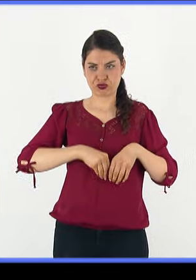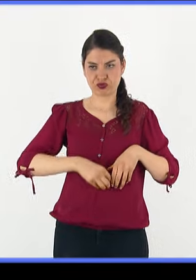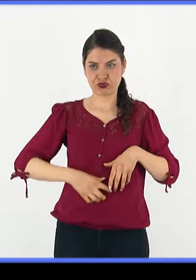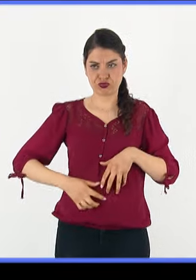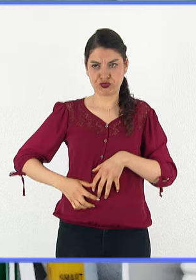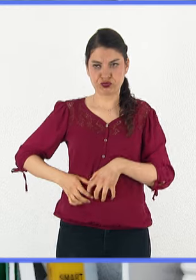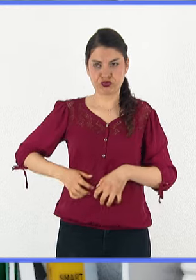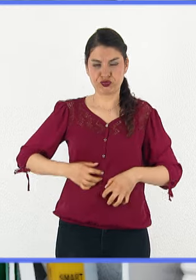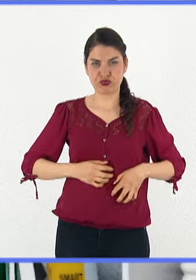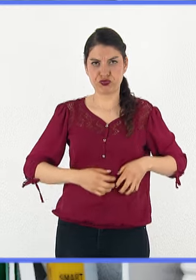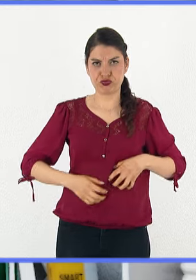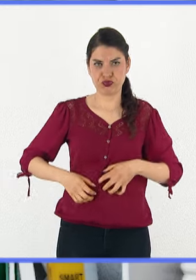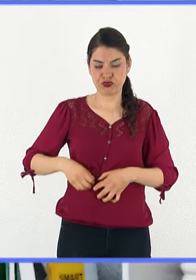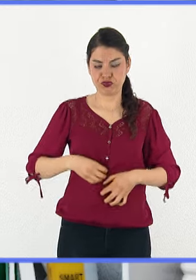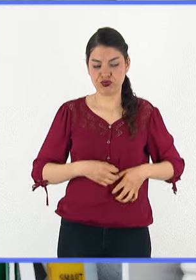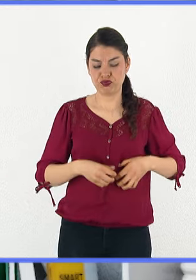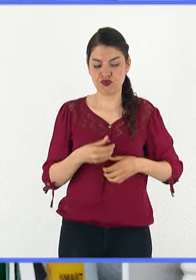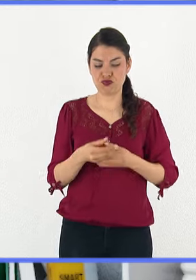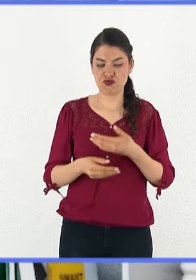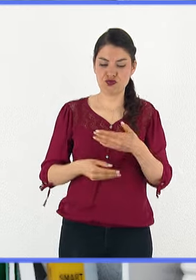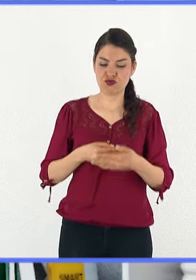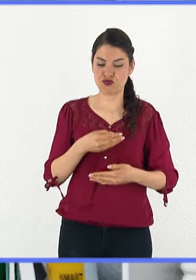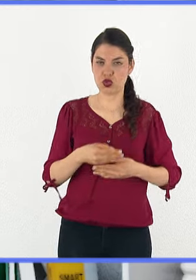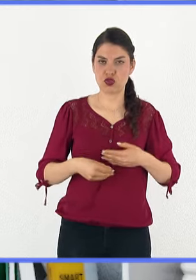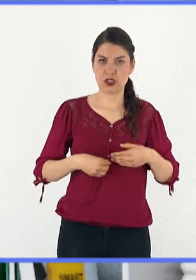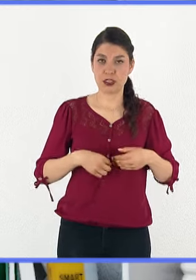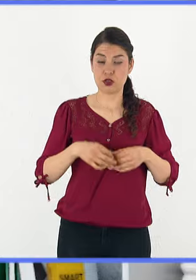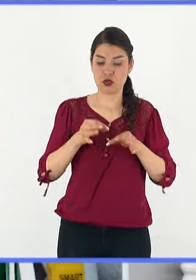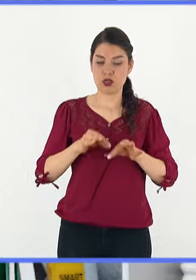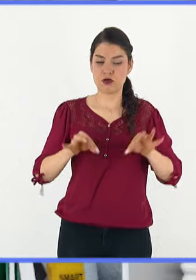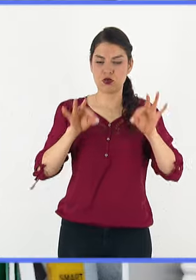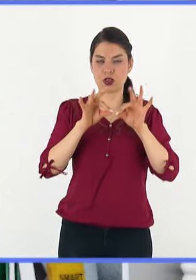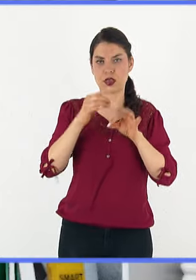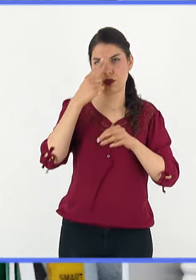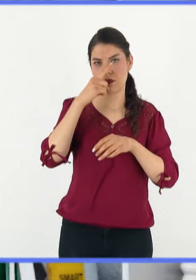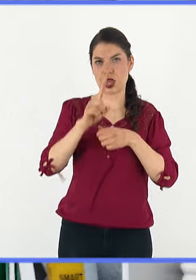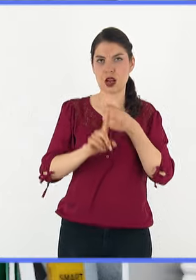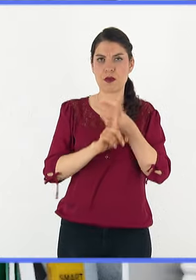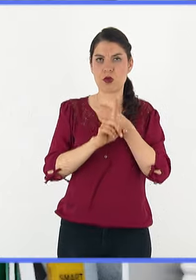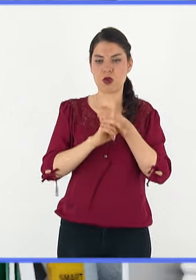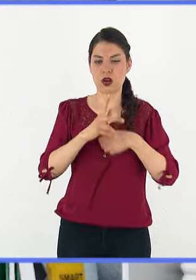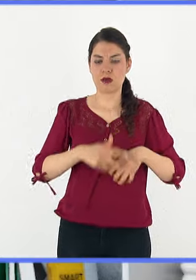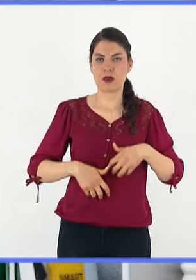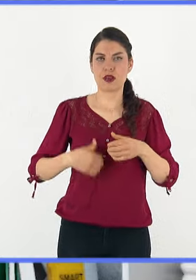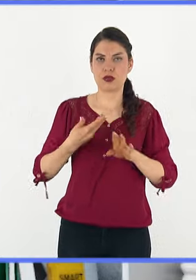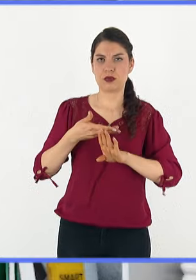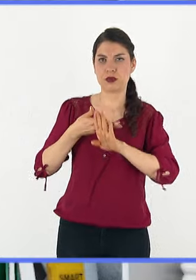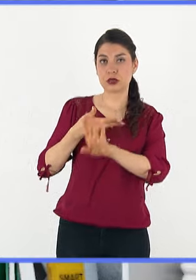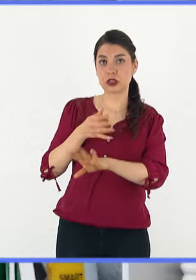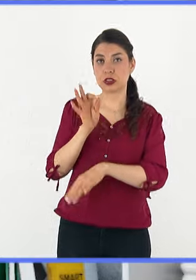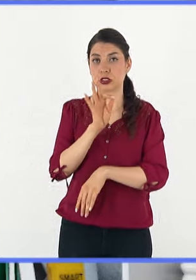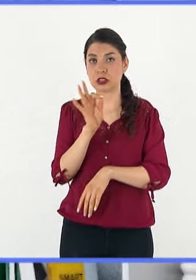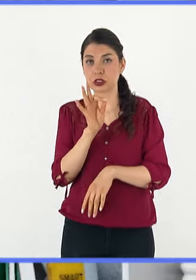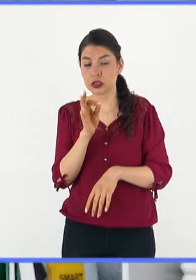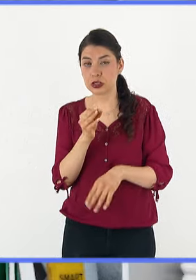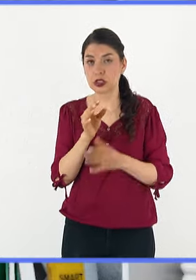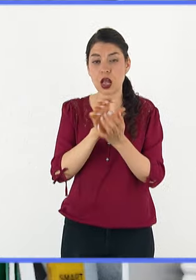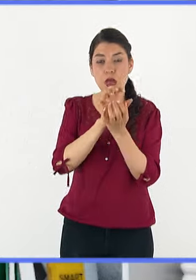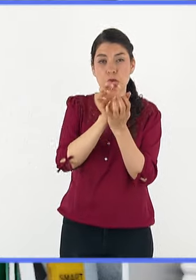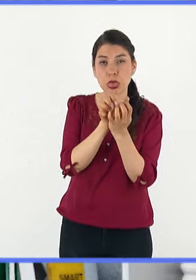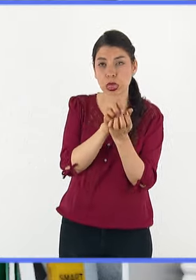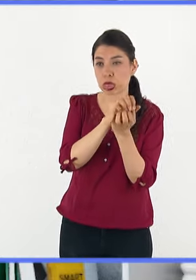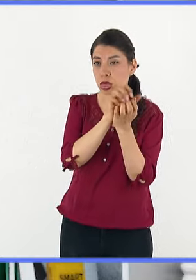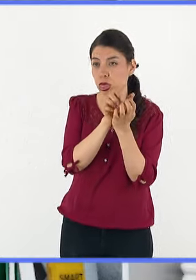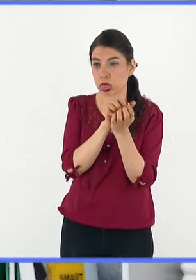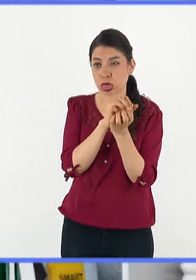mediante la deglución este proceso que inicia en la boca es clave para evitar los problemas digestivos si no hay un buen comienzo desde la boca todo